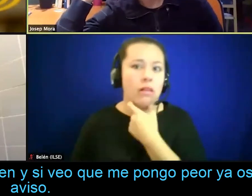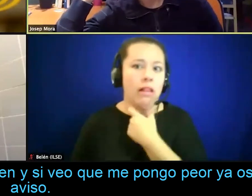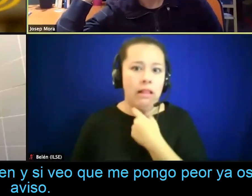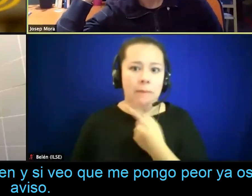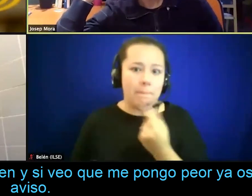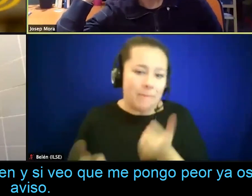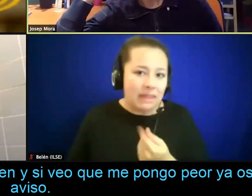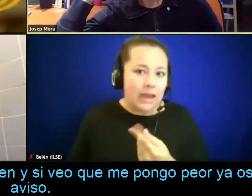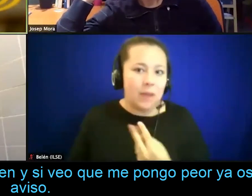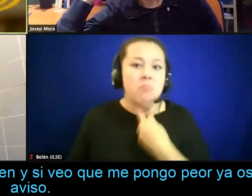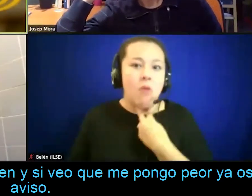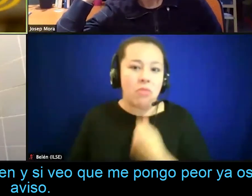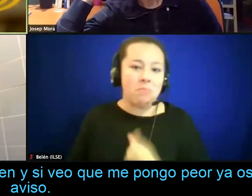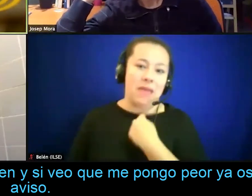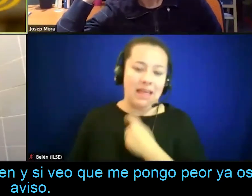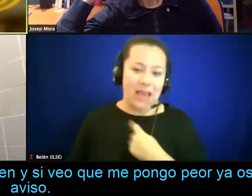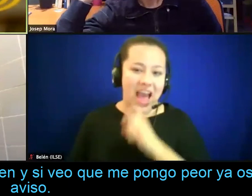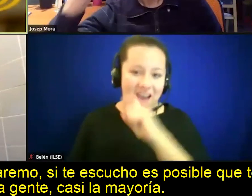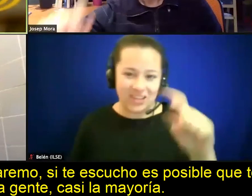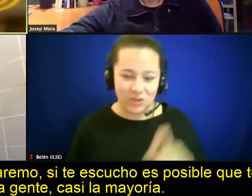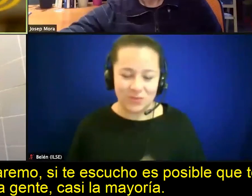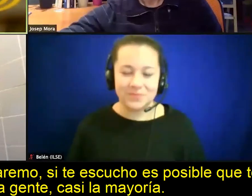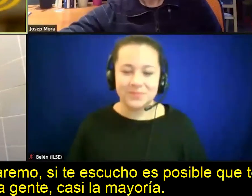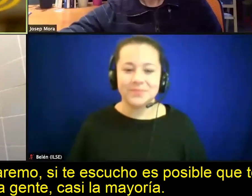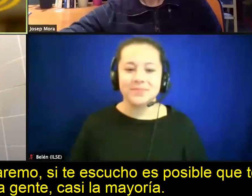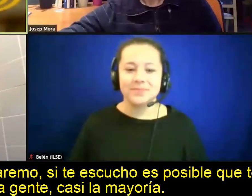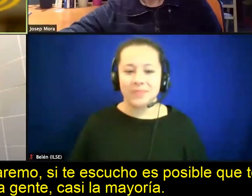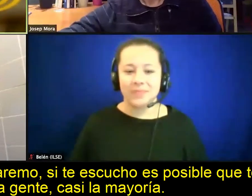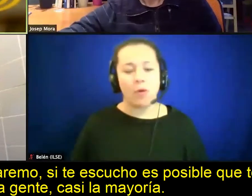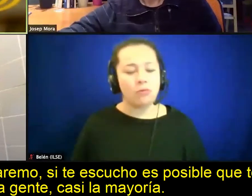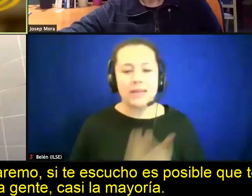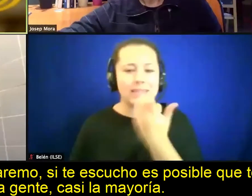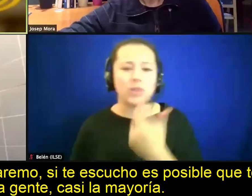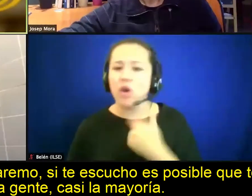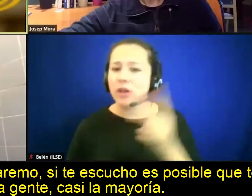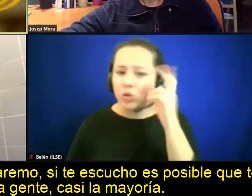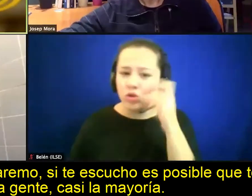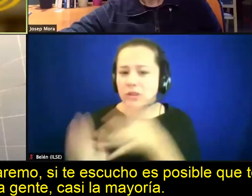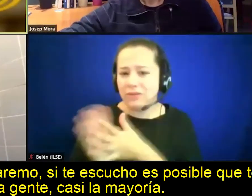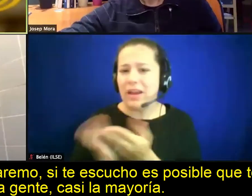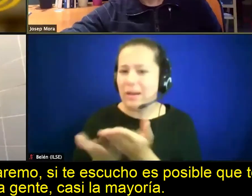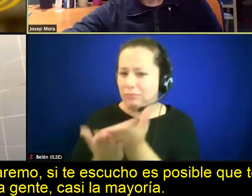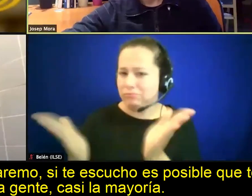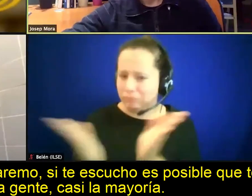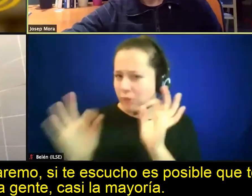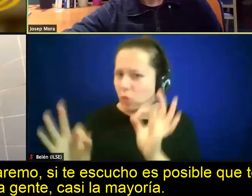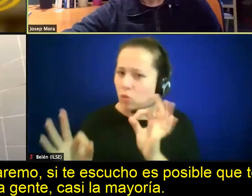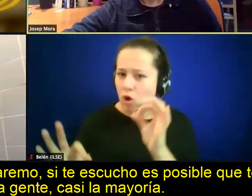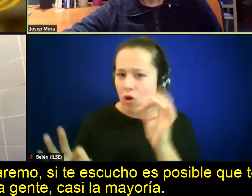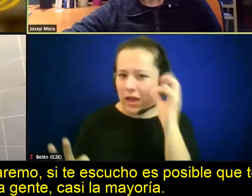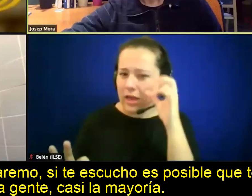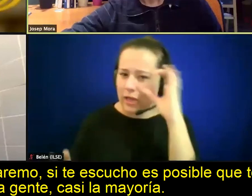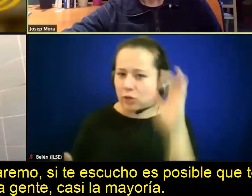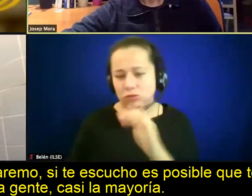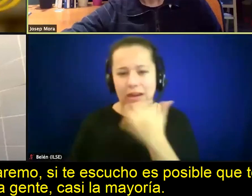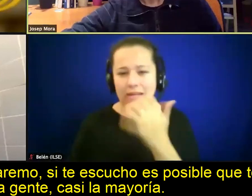aviso. Bueno, yo creo que yo puedo actuar de baremo. Si yo te escucho, es posible que te escuche mucha gente. Muy bien. Casi la